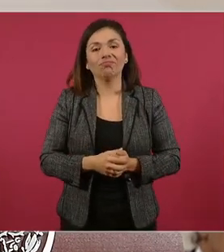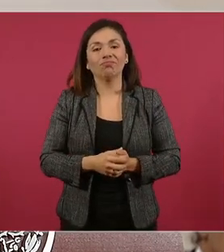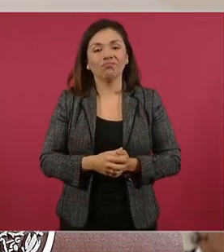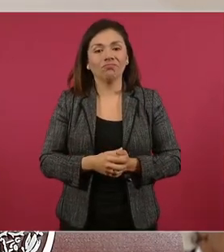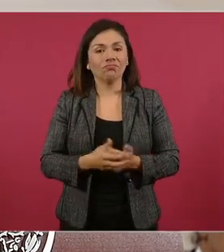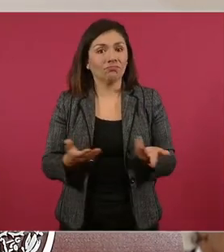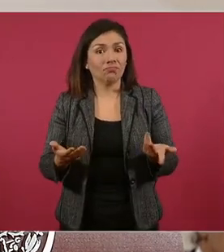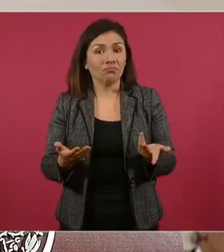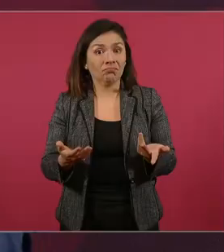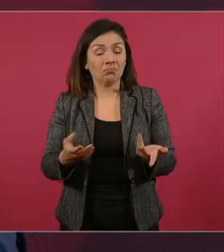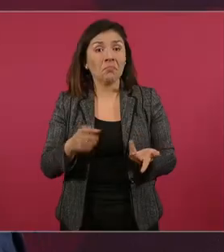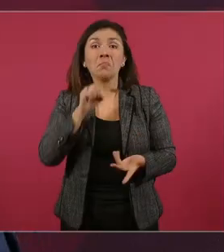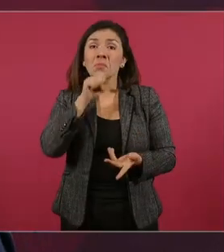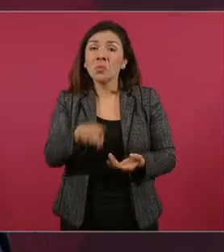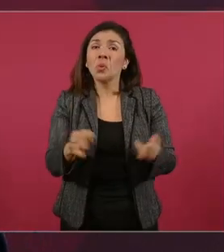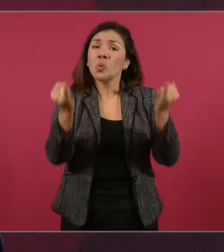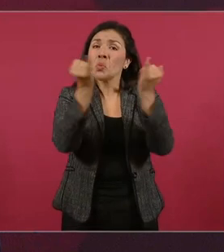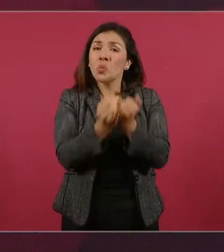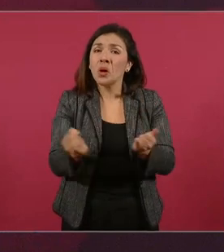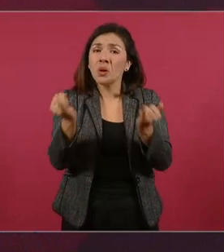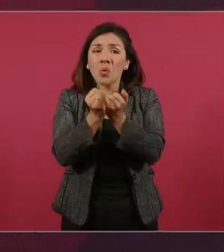No hacer lo mismo.